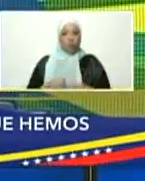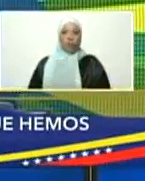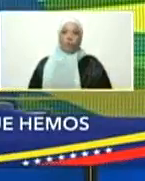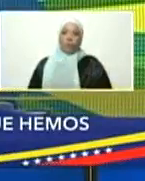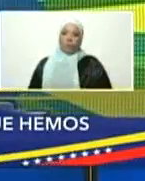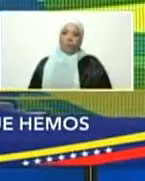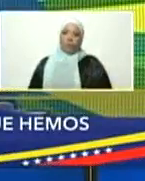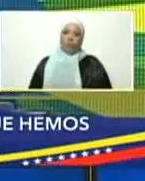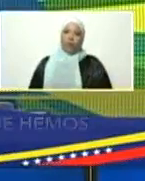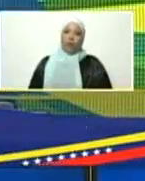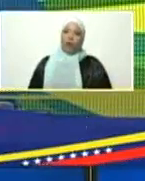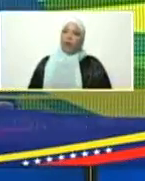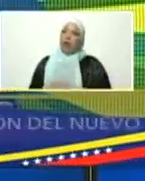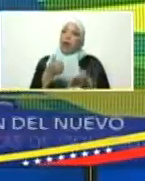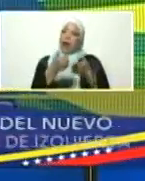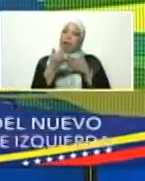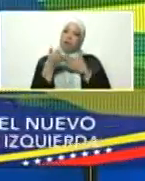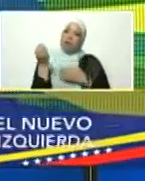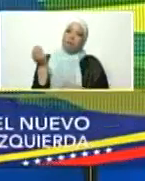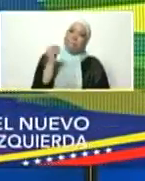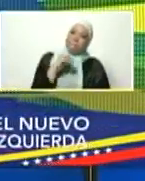Ahí vemos a Lula.